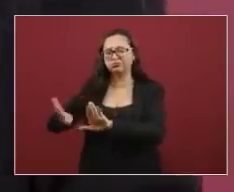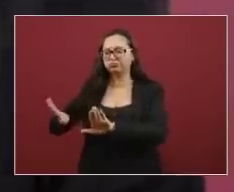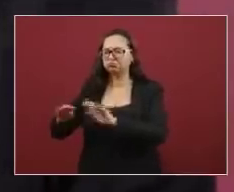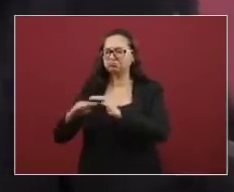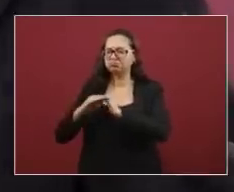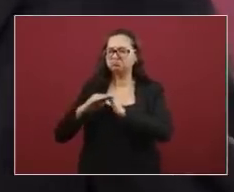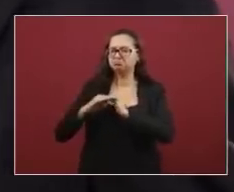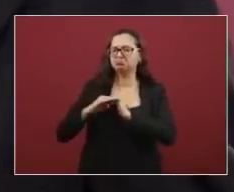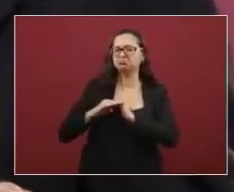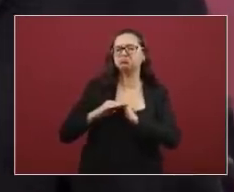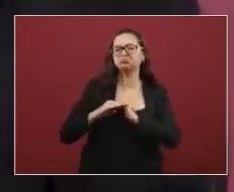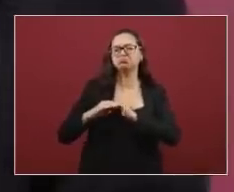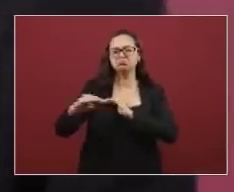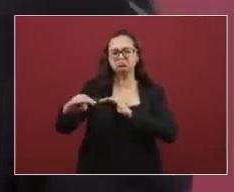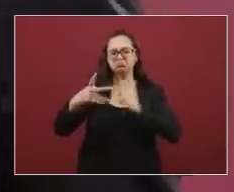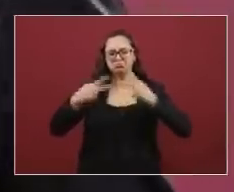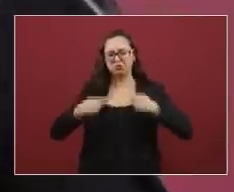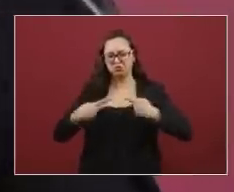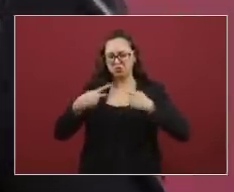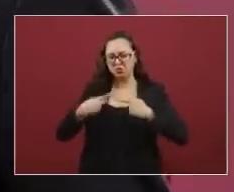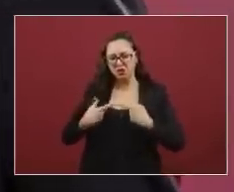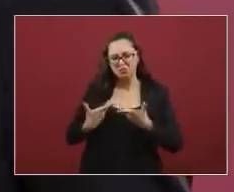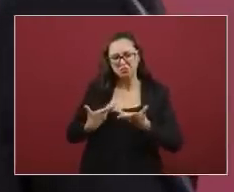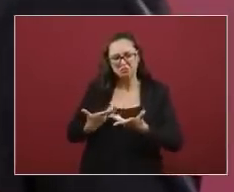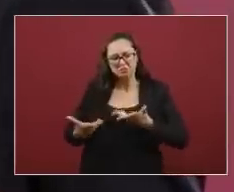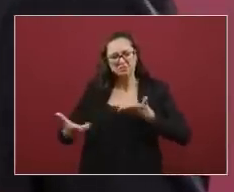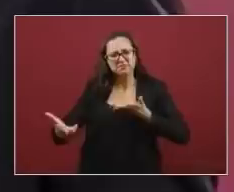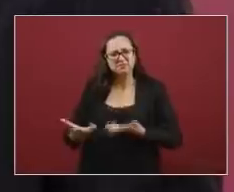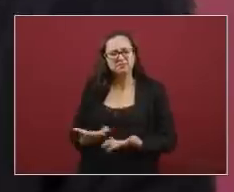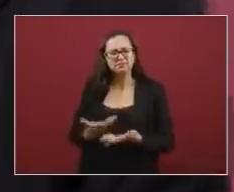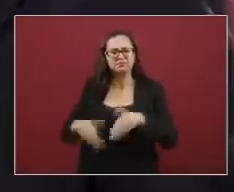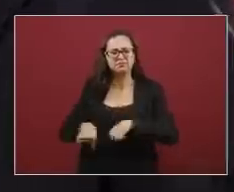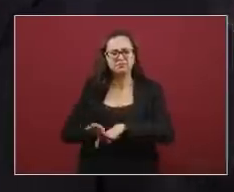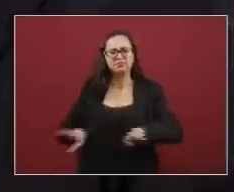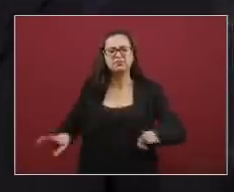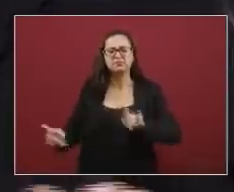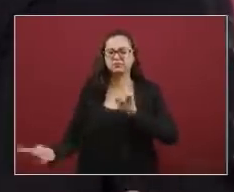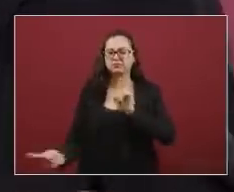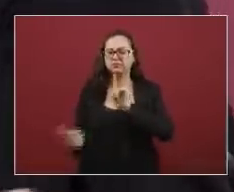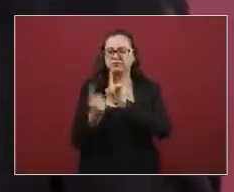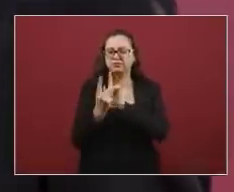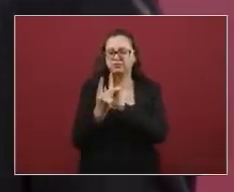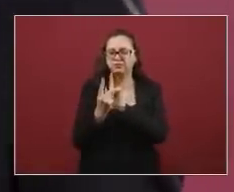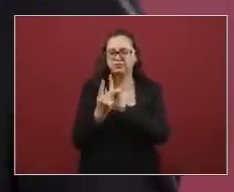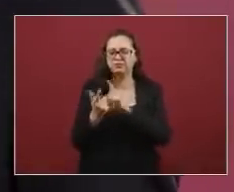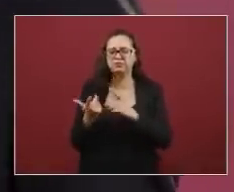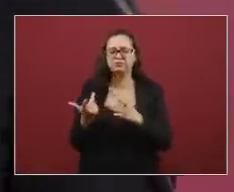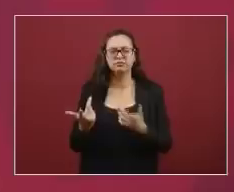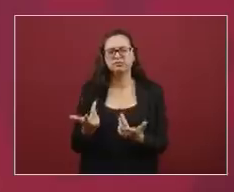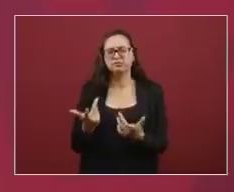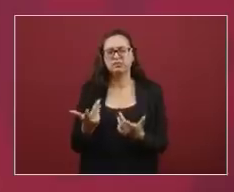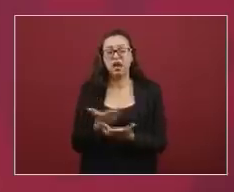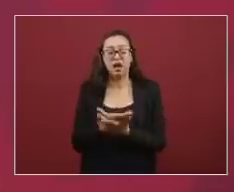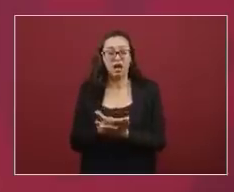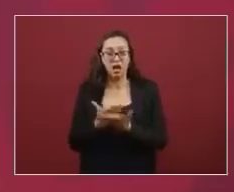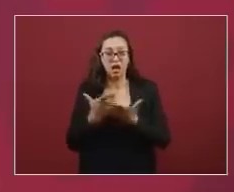ciudadana, democrática, a partir de que ya no hay ciudadanos